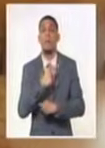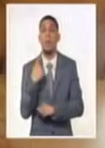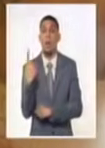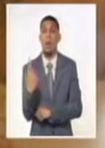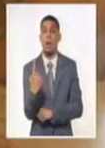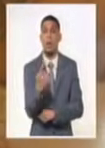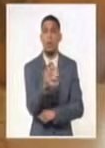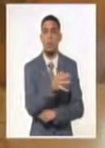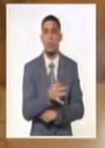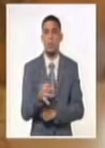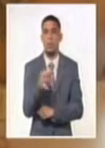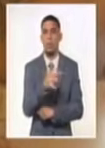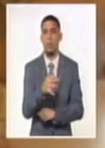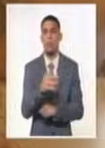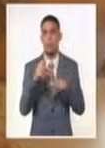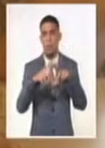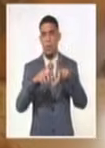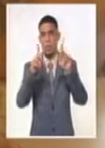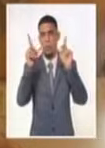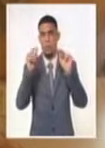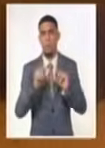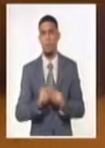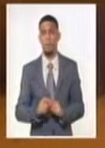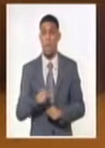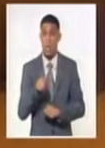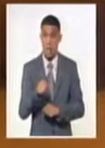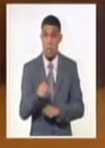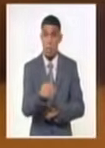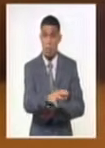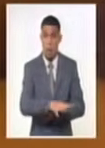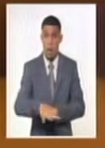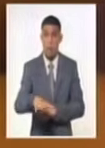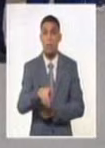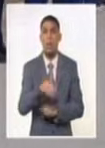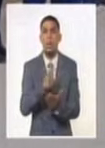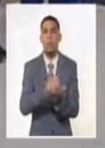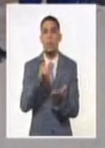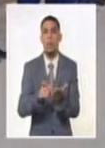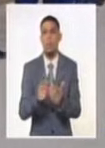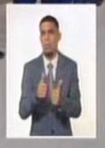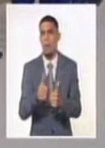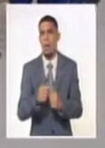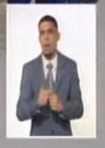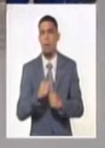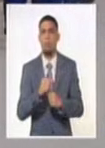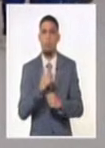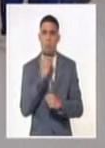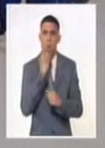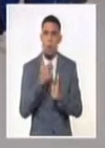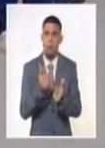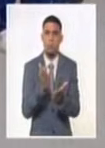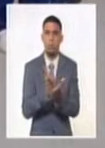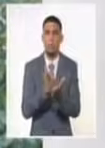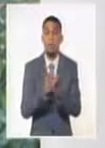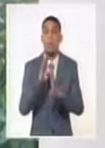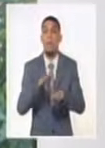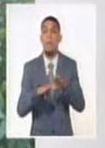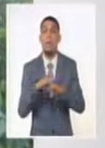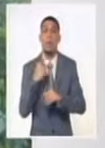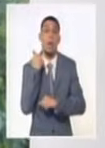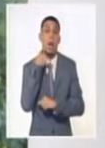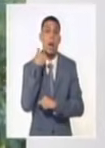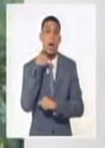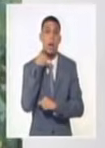el territorio nacional, y allí nuestros estudiantes están recibiendo la docencia que le corresponde de acuerdo a su año académico, al programa